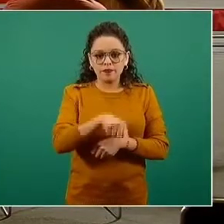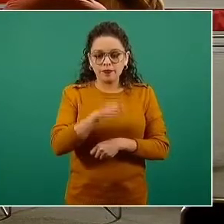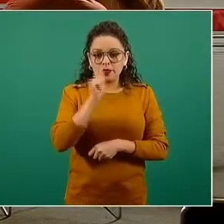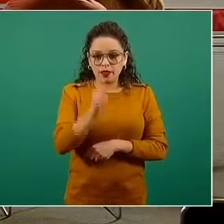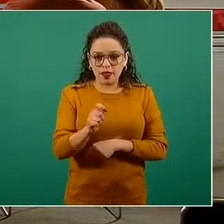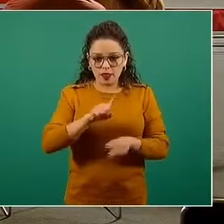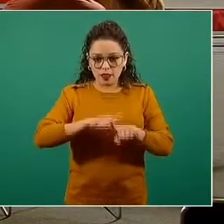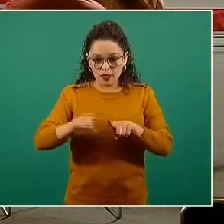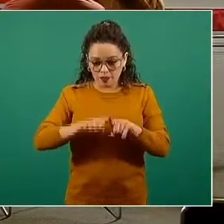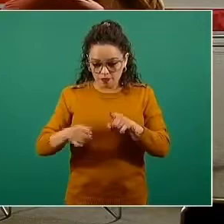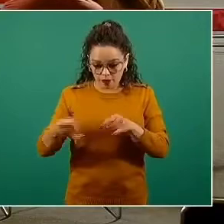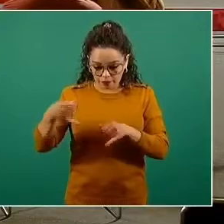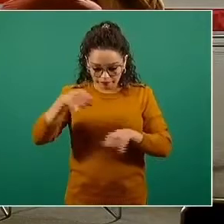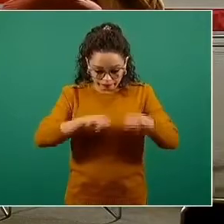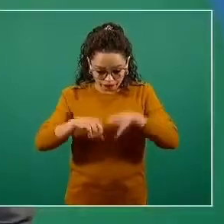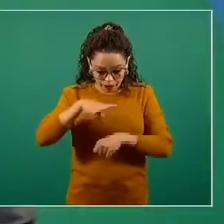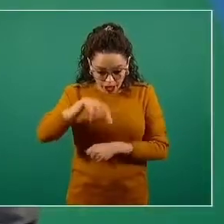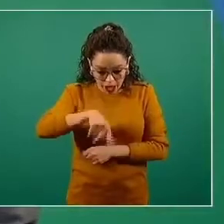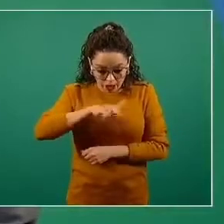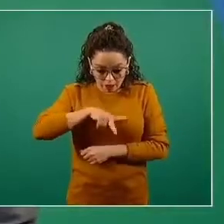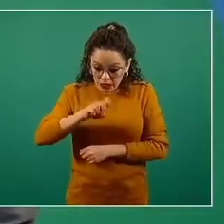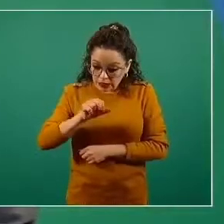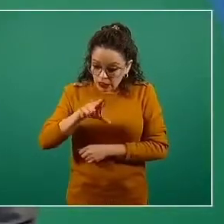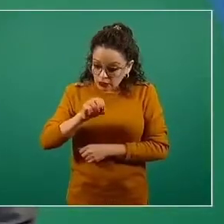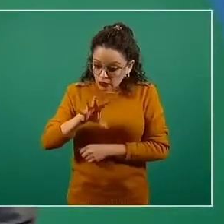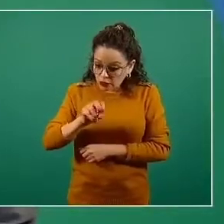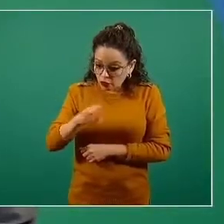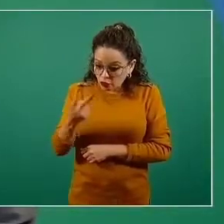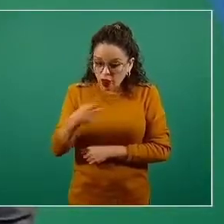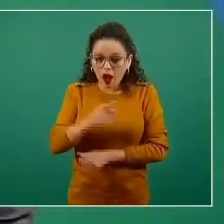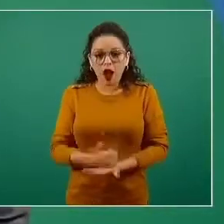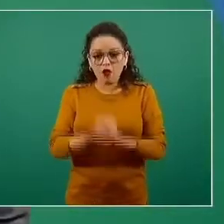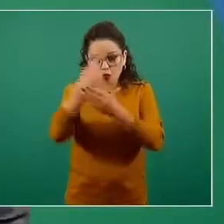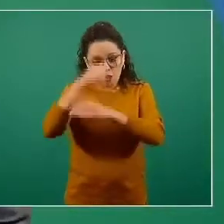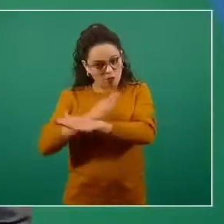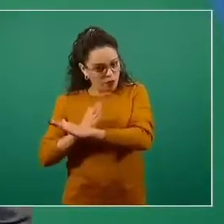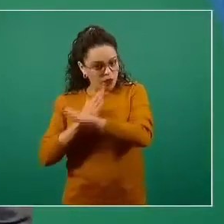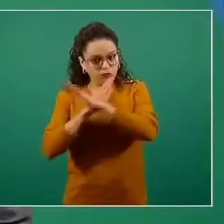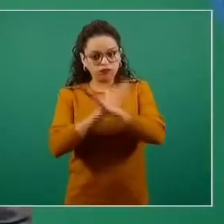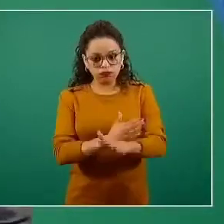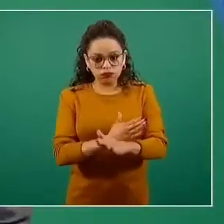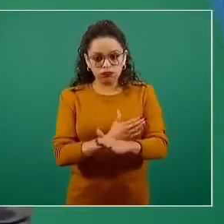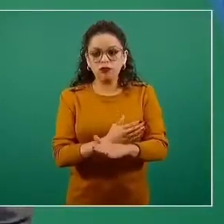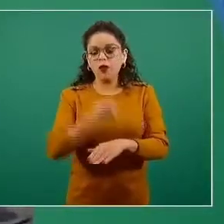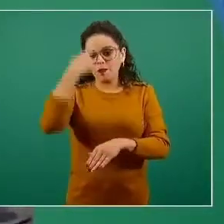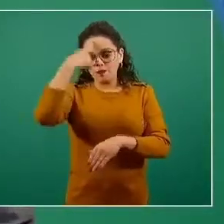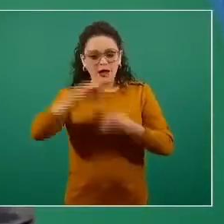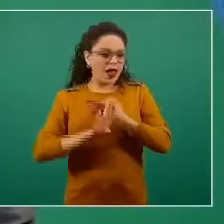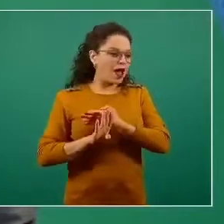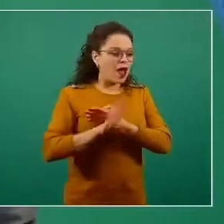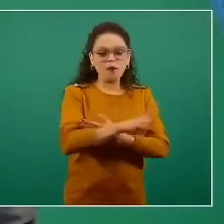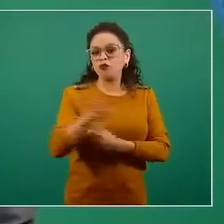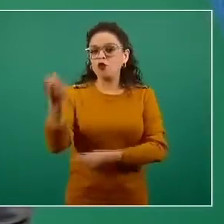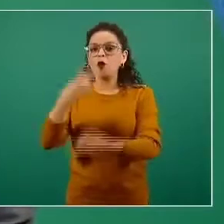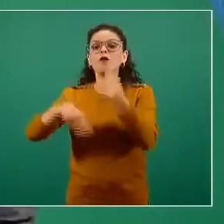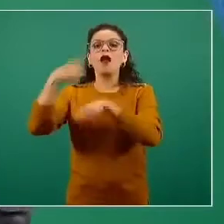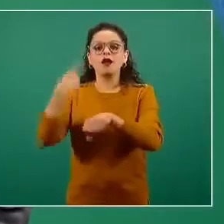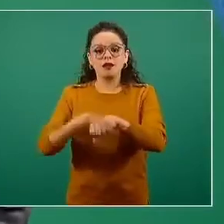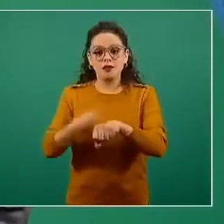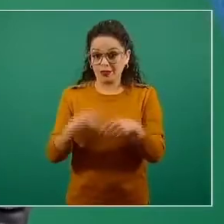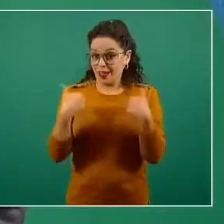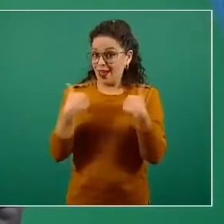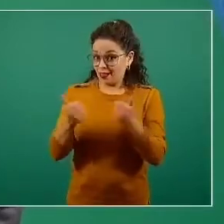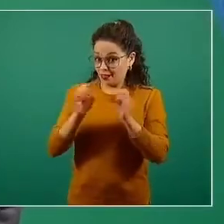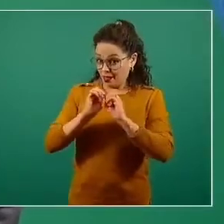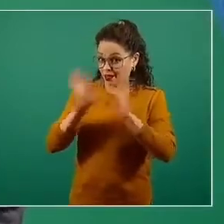componentes del virus SARS-CoV-2 que van a causar la respuesta inmune, incapaces de causar enfermedad, siempre esto debe quedar claro, en